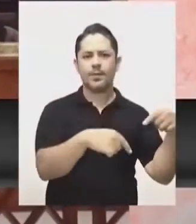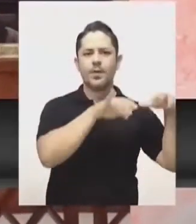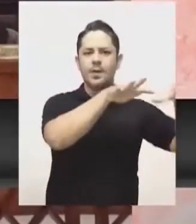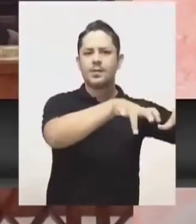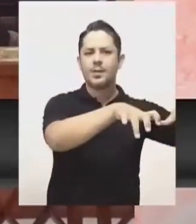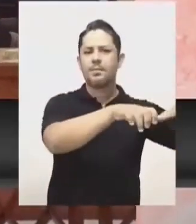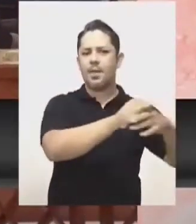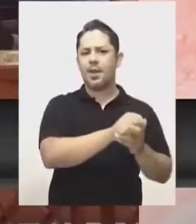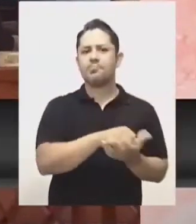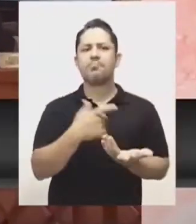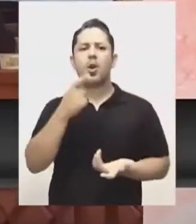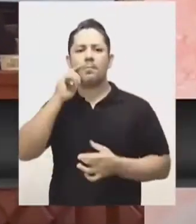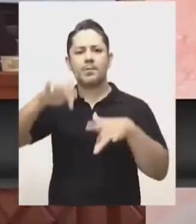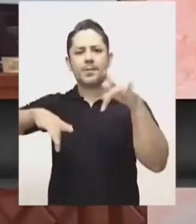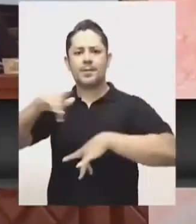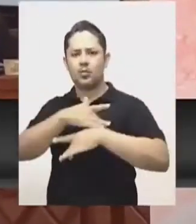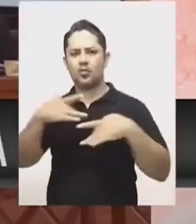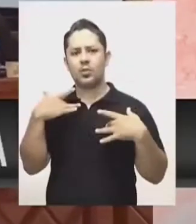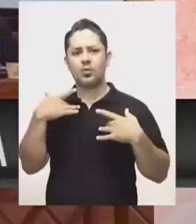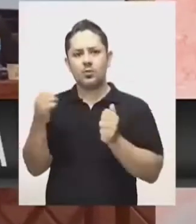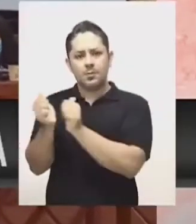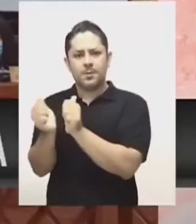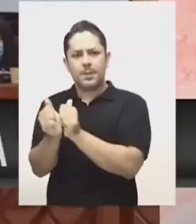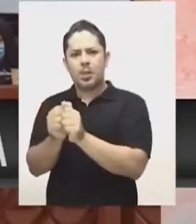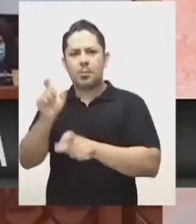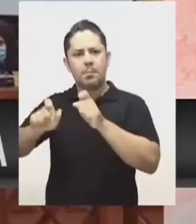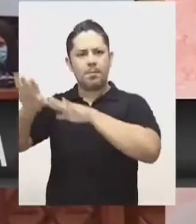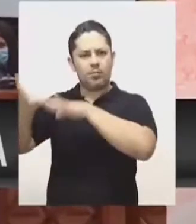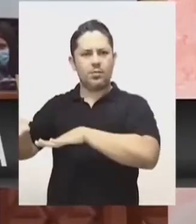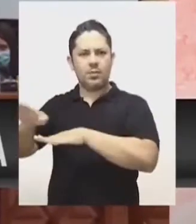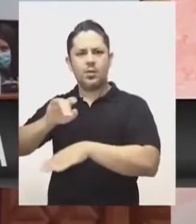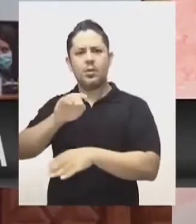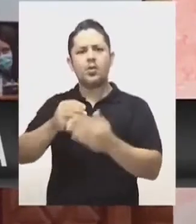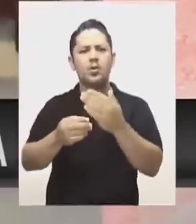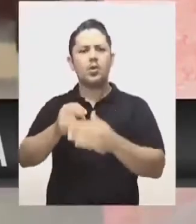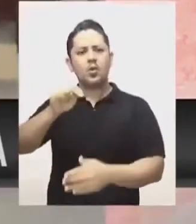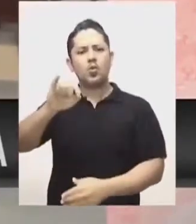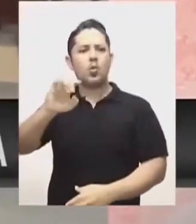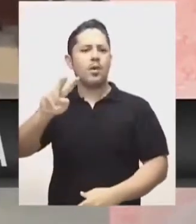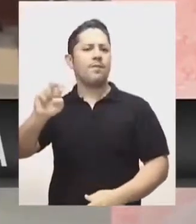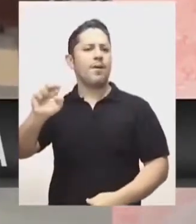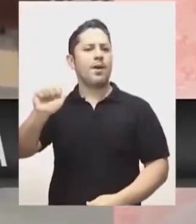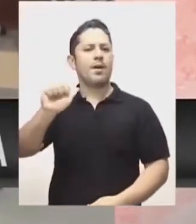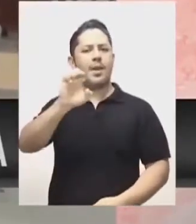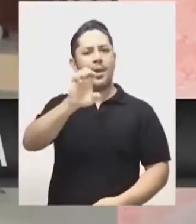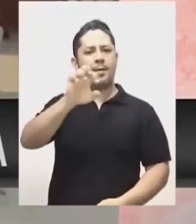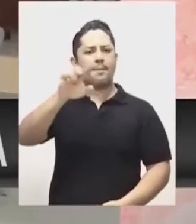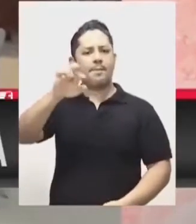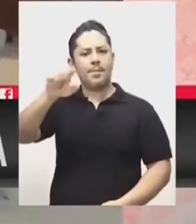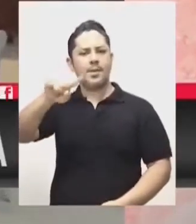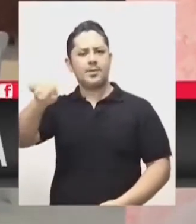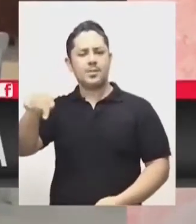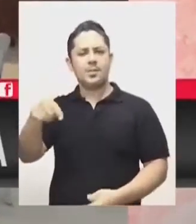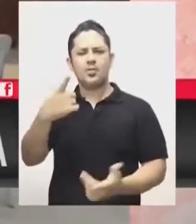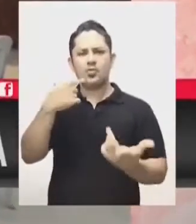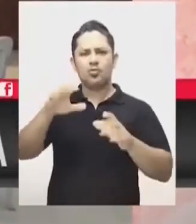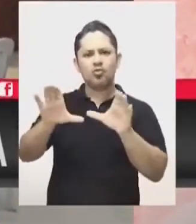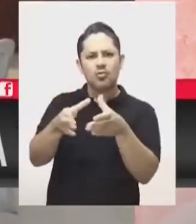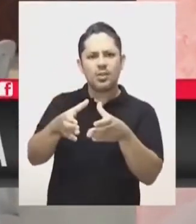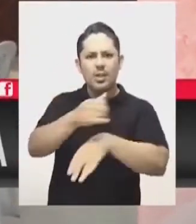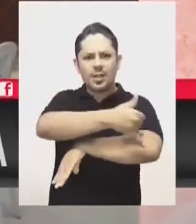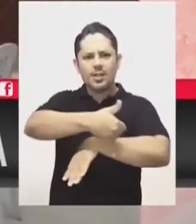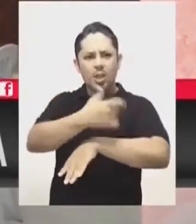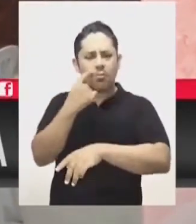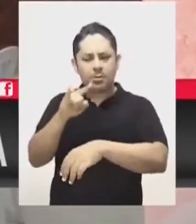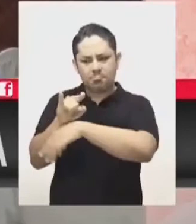debate ante la Asamblea Departamental, el secretario de Salud, junto con representantes de la nueva EPS, la Sociedad de Arquitectos y el Veedor de